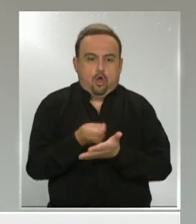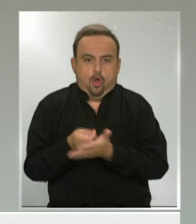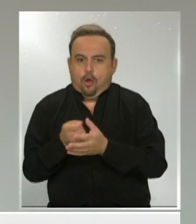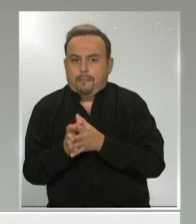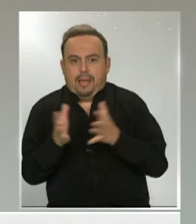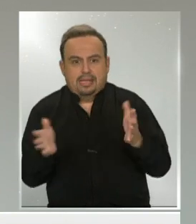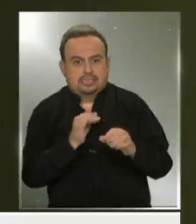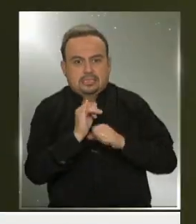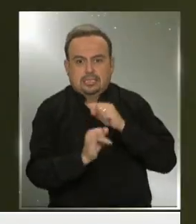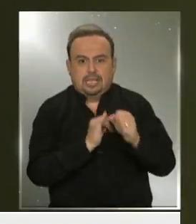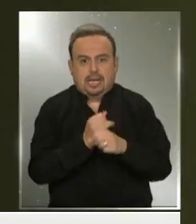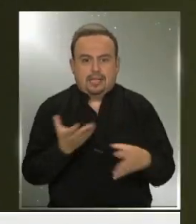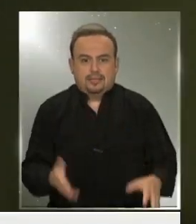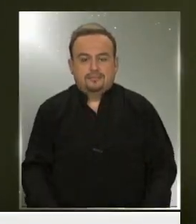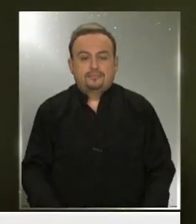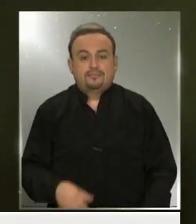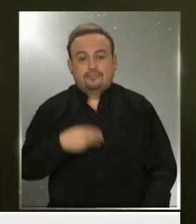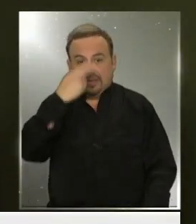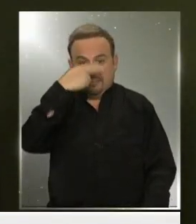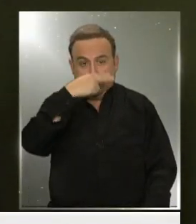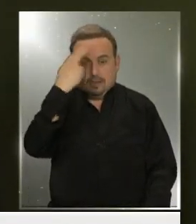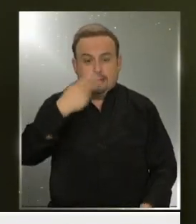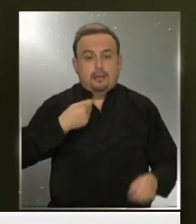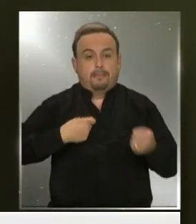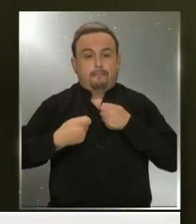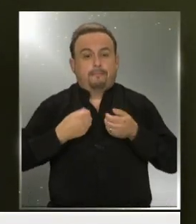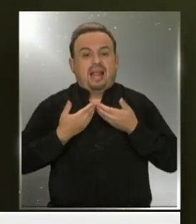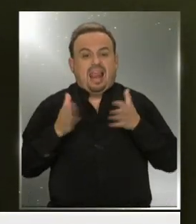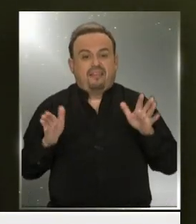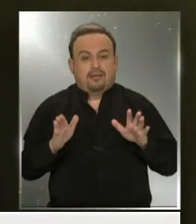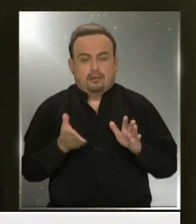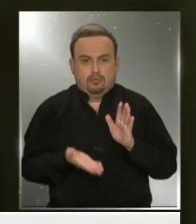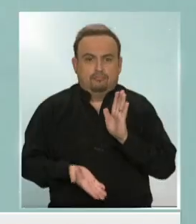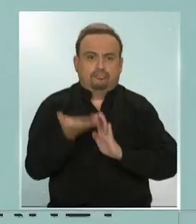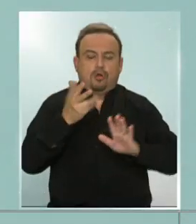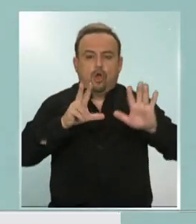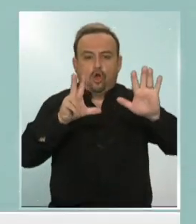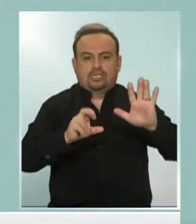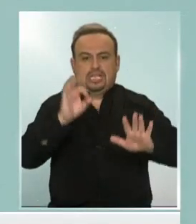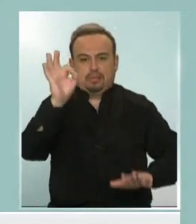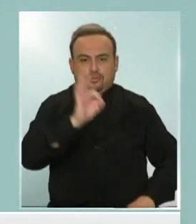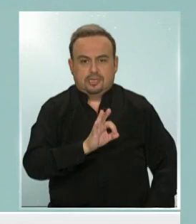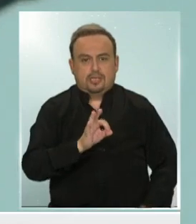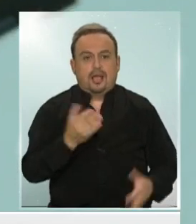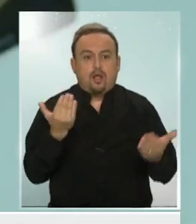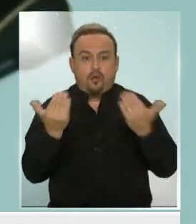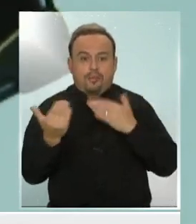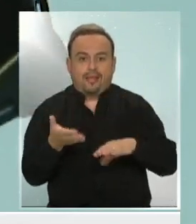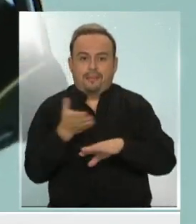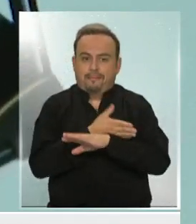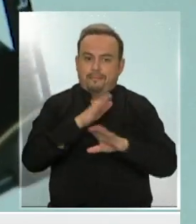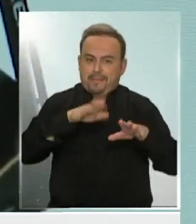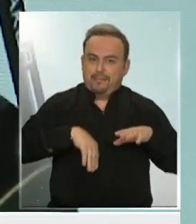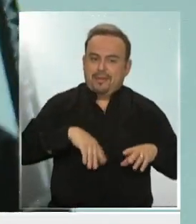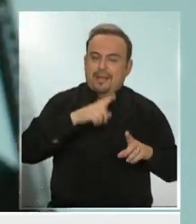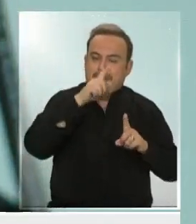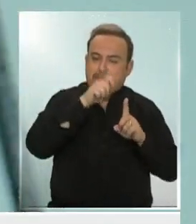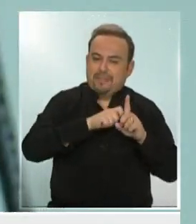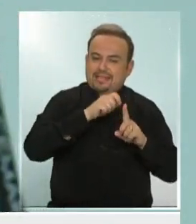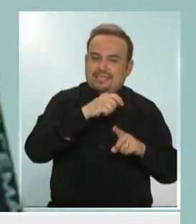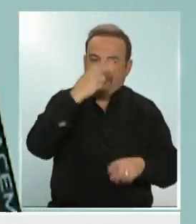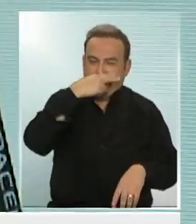más por internet que antes. En marzo, Mercado Libre aumentó sus ventas un 80% en comparación con el mismo mes de